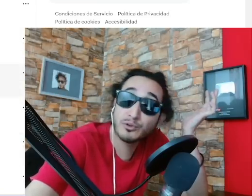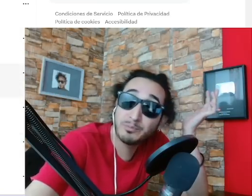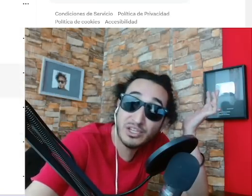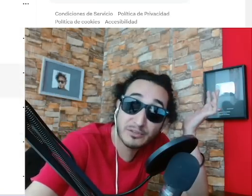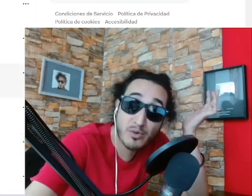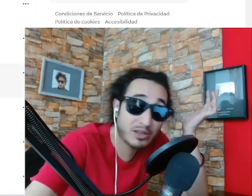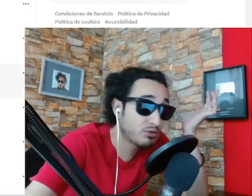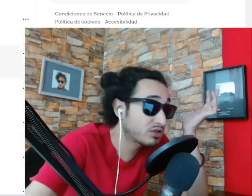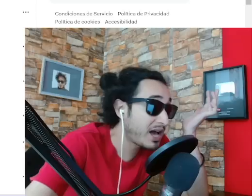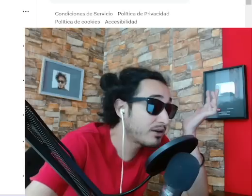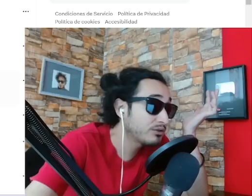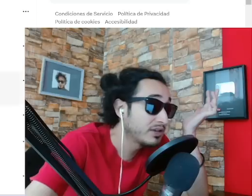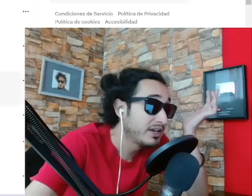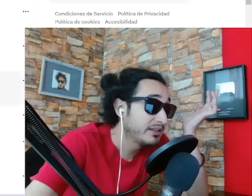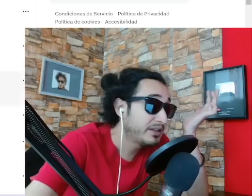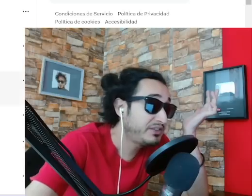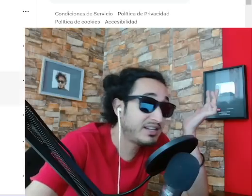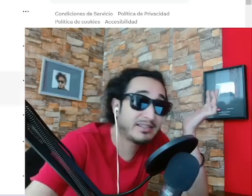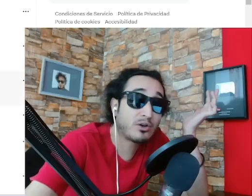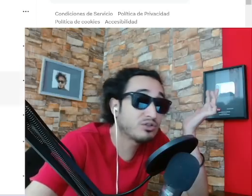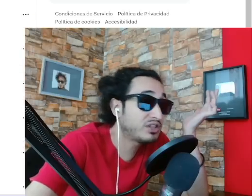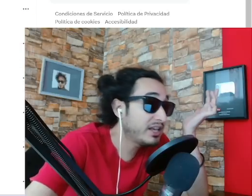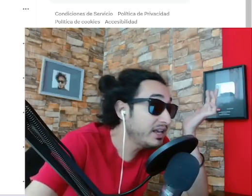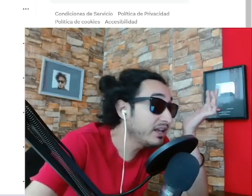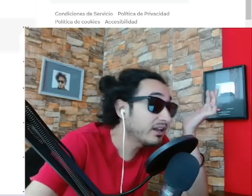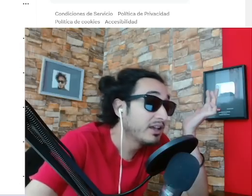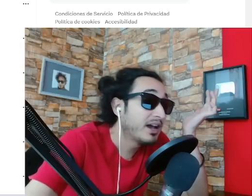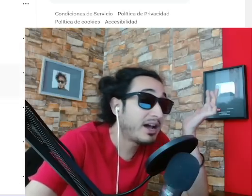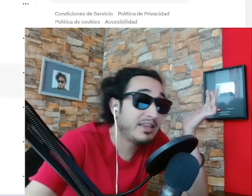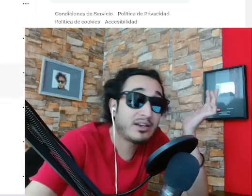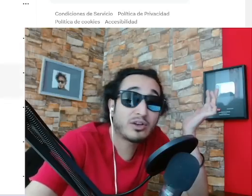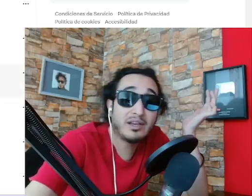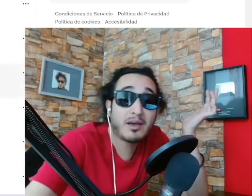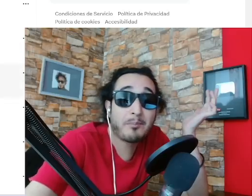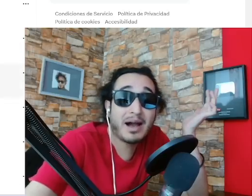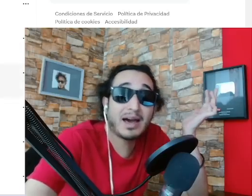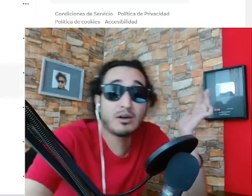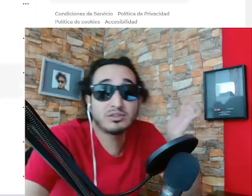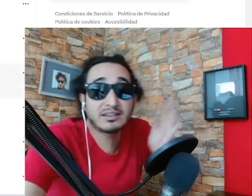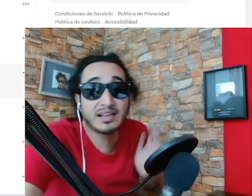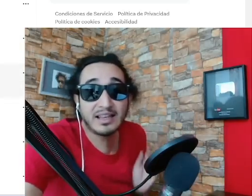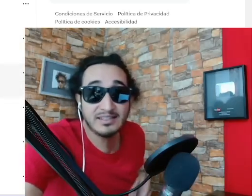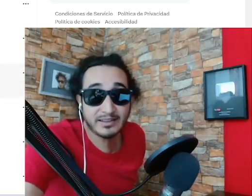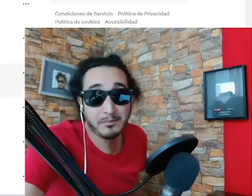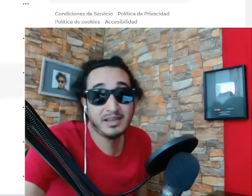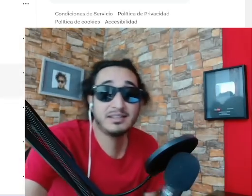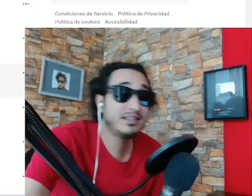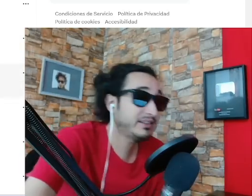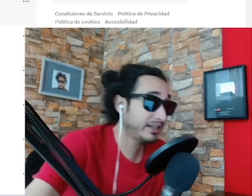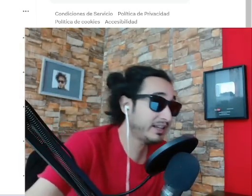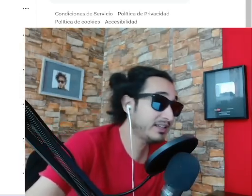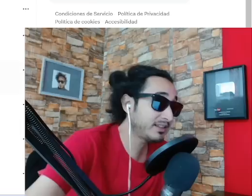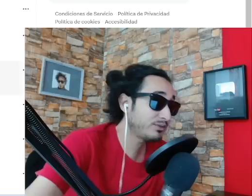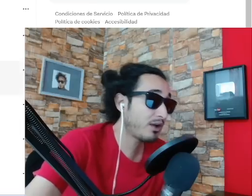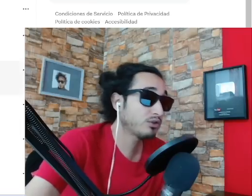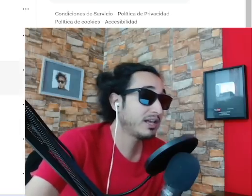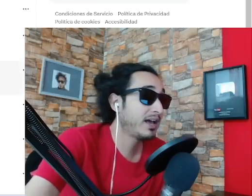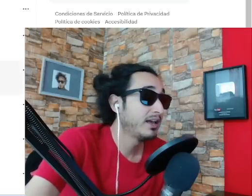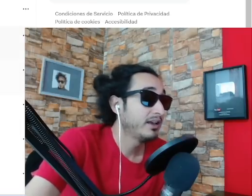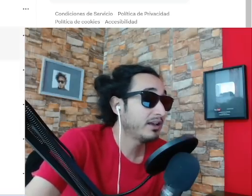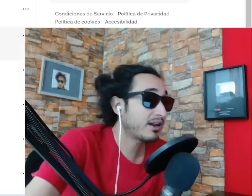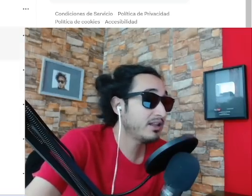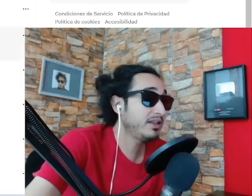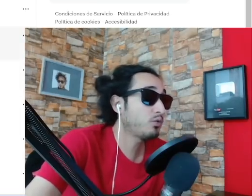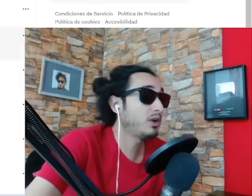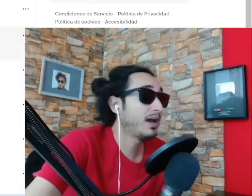número uno por sus pinches boletos caros difíciles de conseguir ahí Creo que a pagar 37 meses interés es una